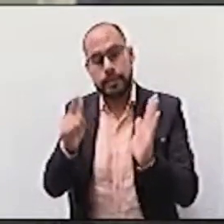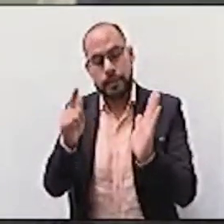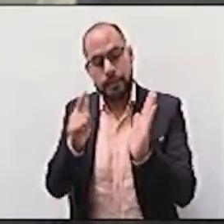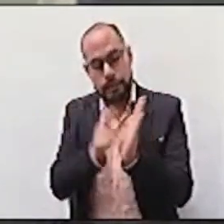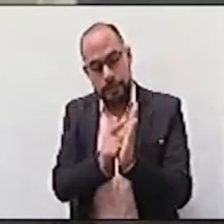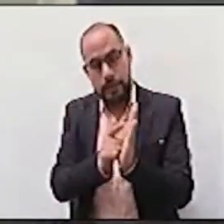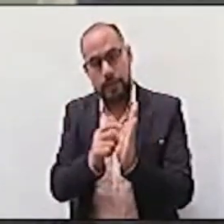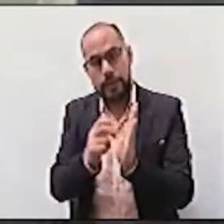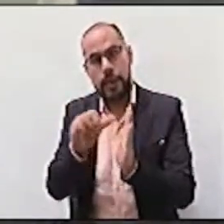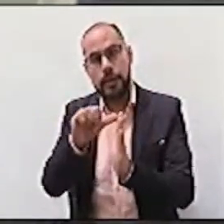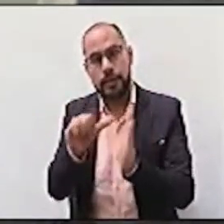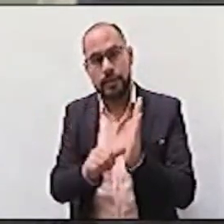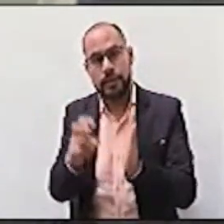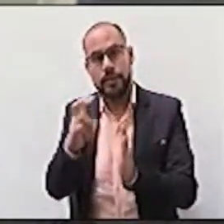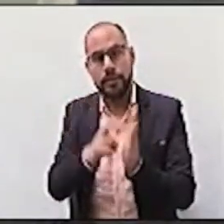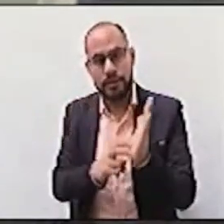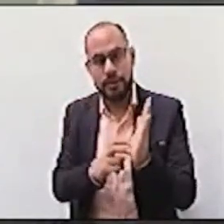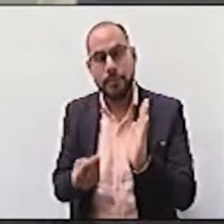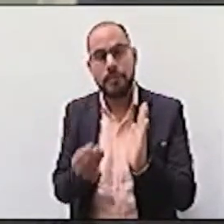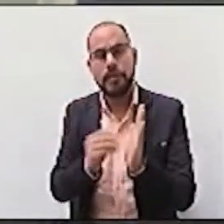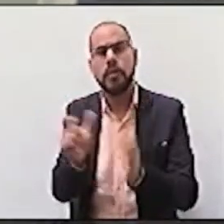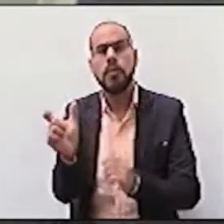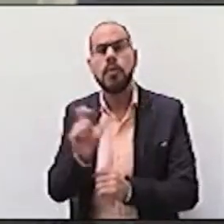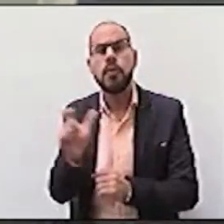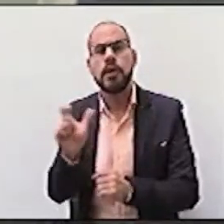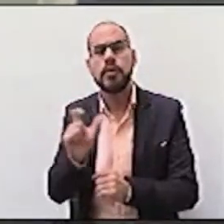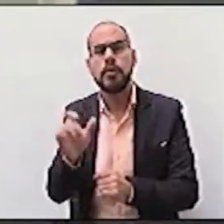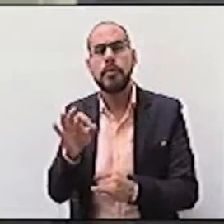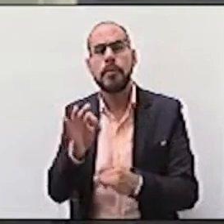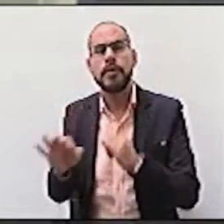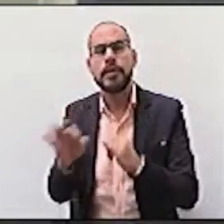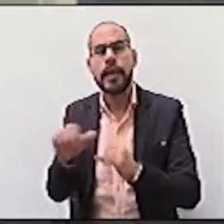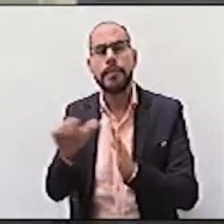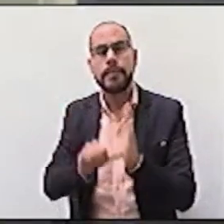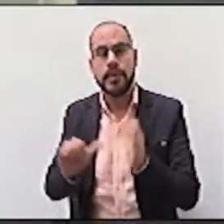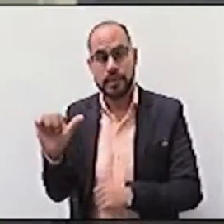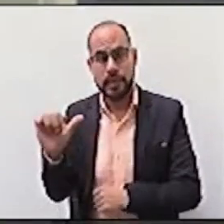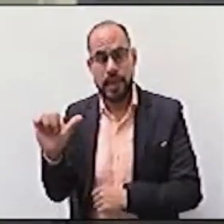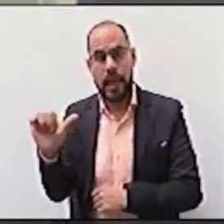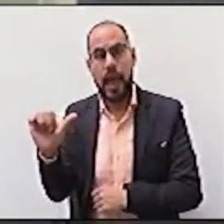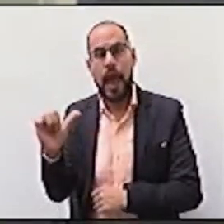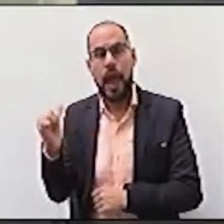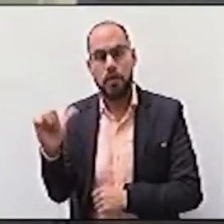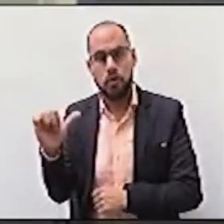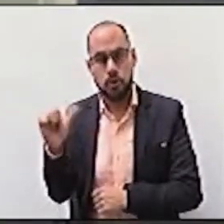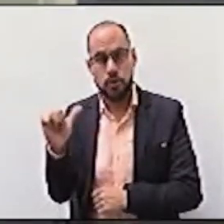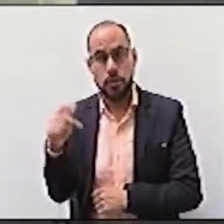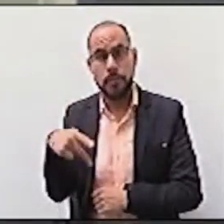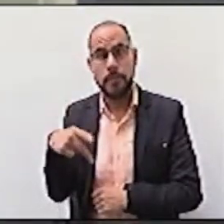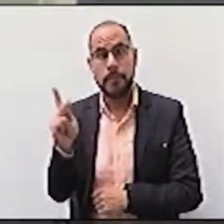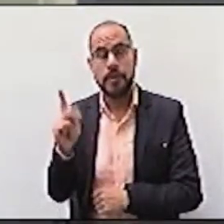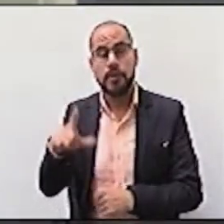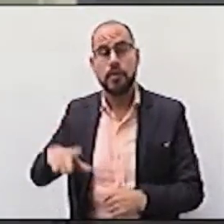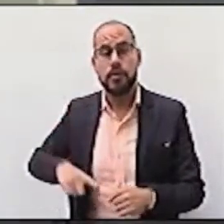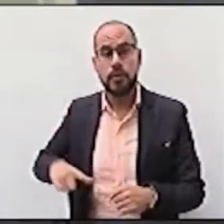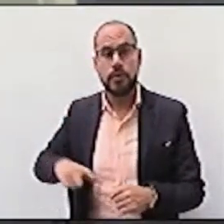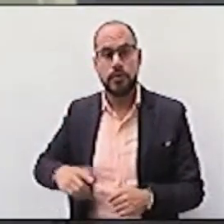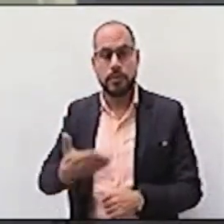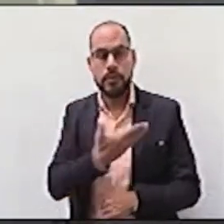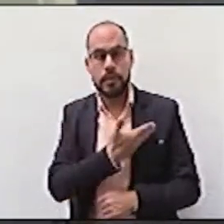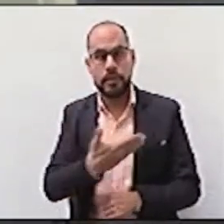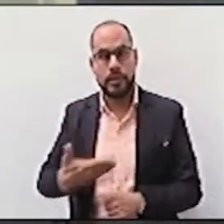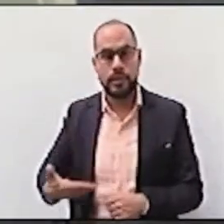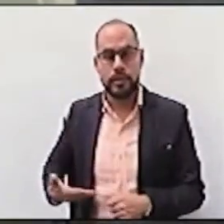los últimos días del mes de agosto. Sin embargo, pues el gobierno del presidente